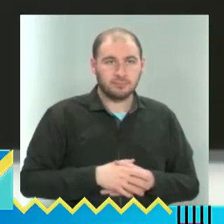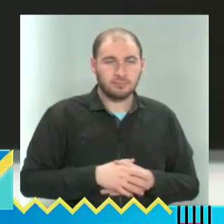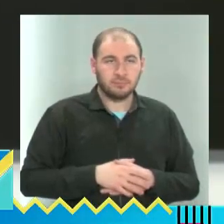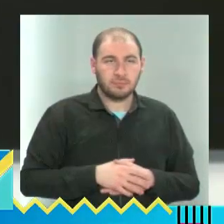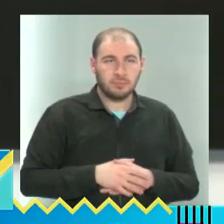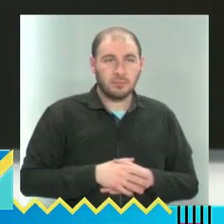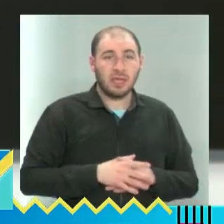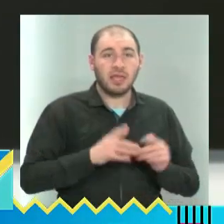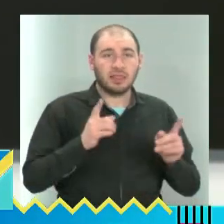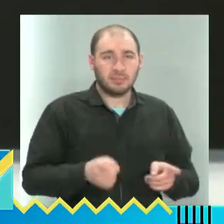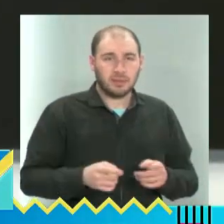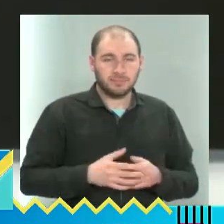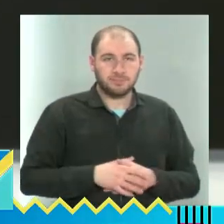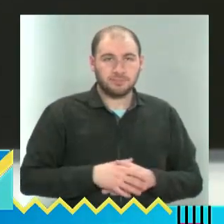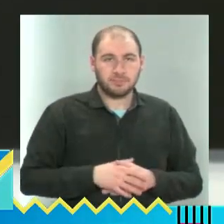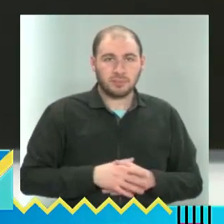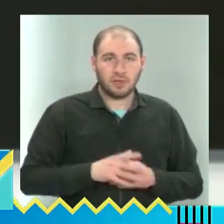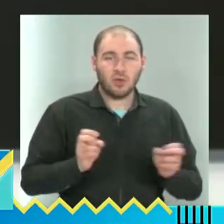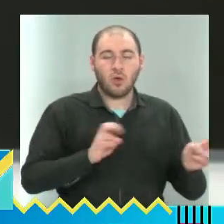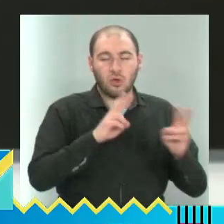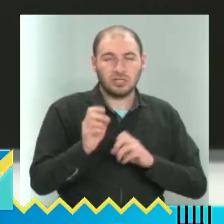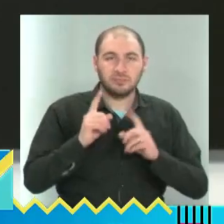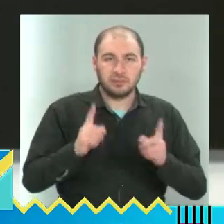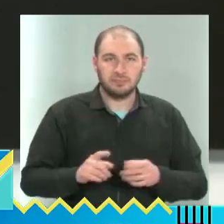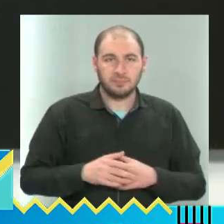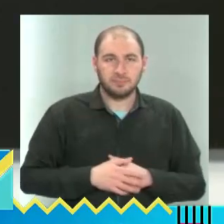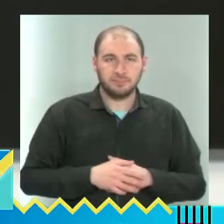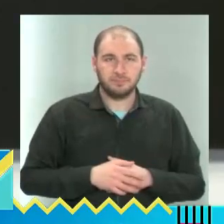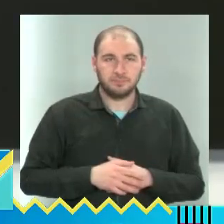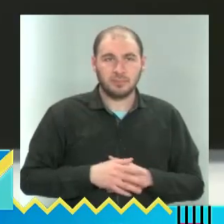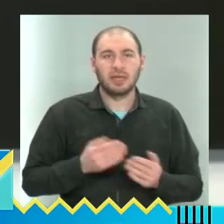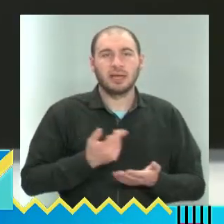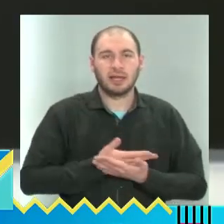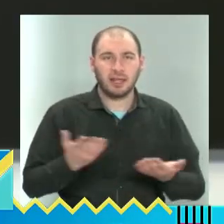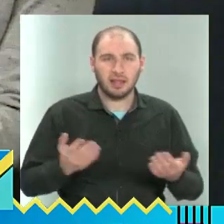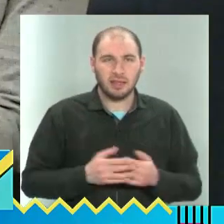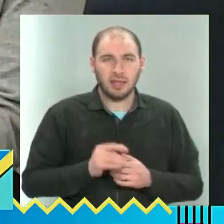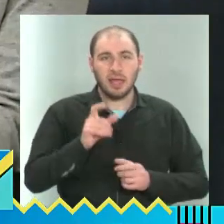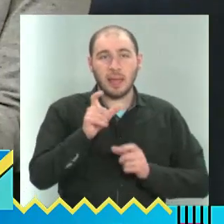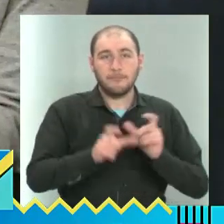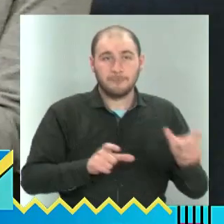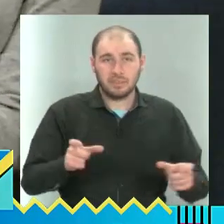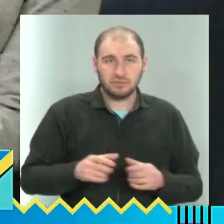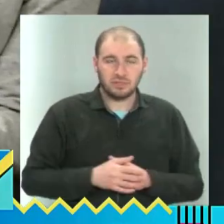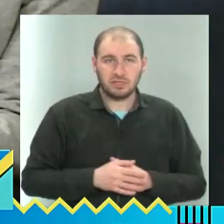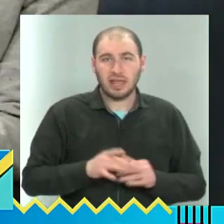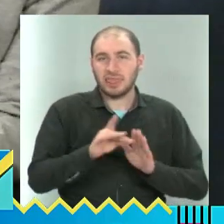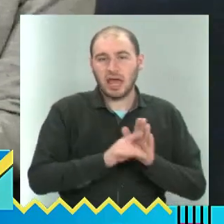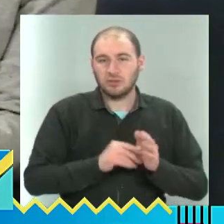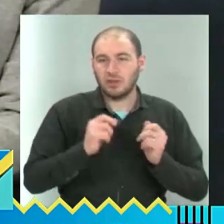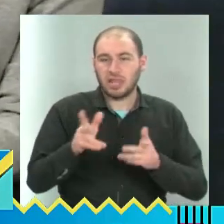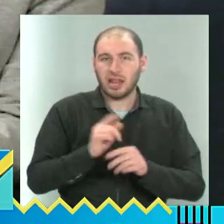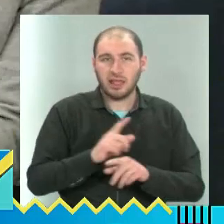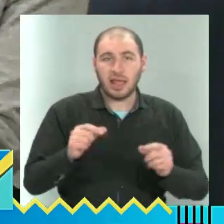Y bueno, también otra de las cosas es que generalmente la persona no brinda sus datos, ni